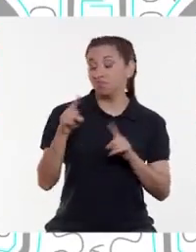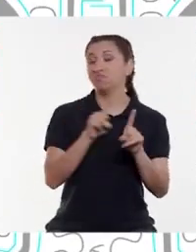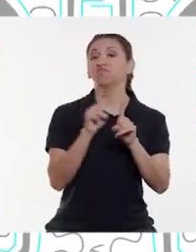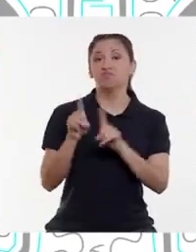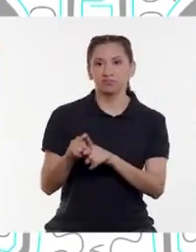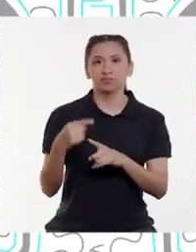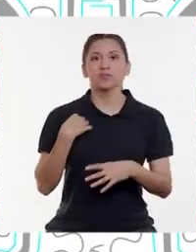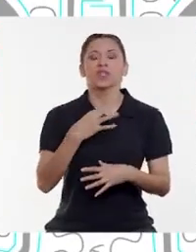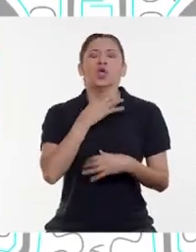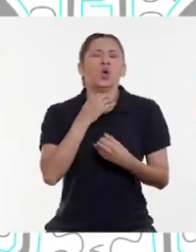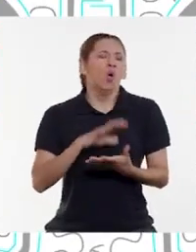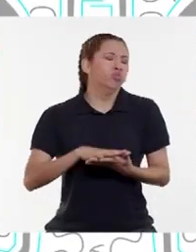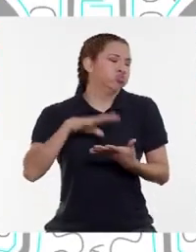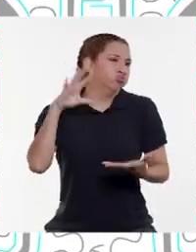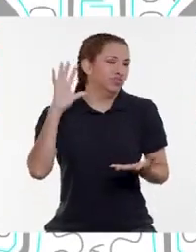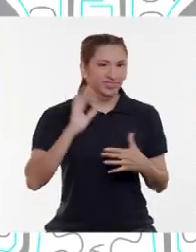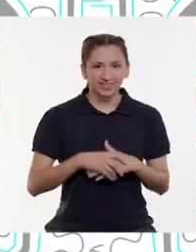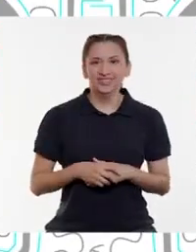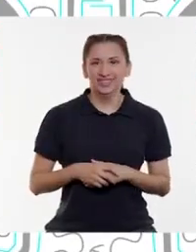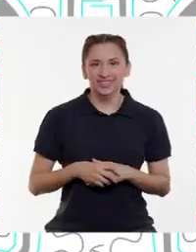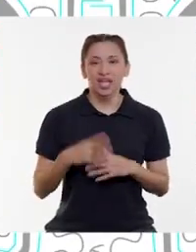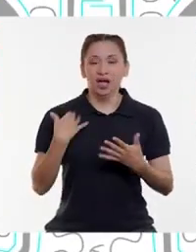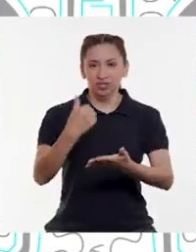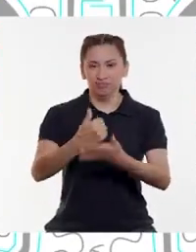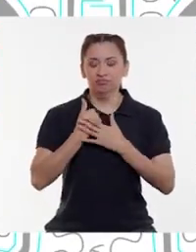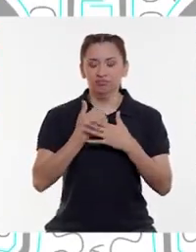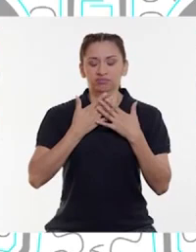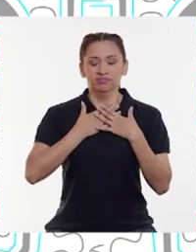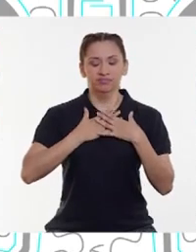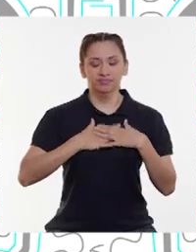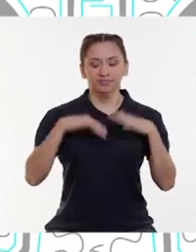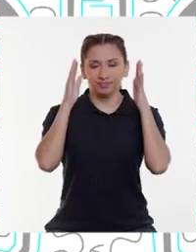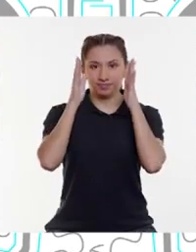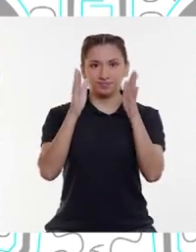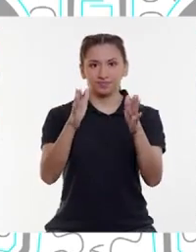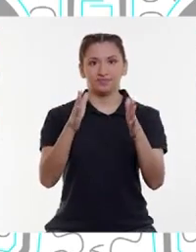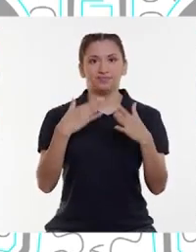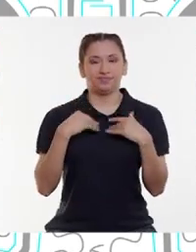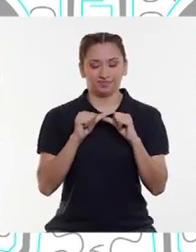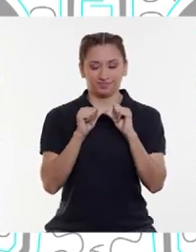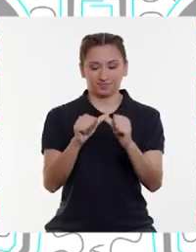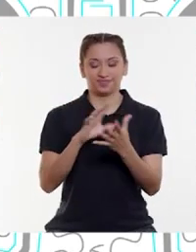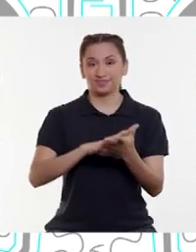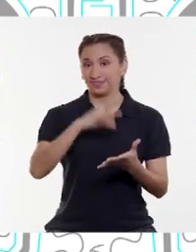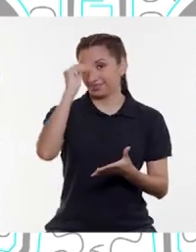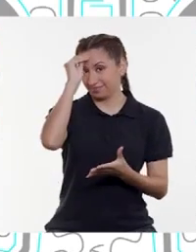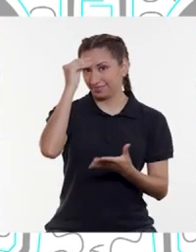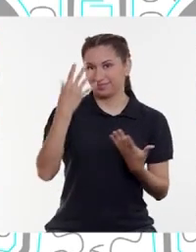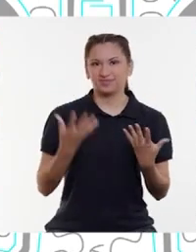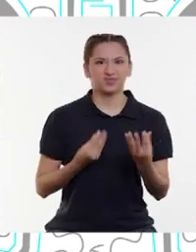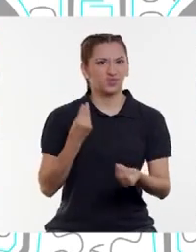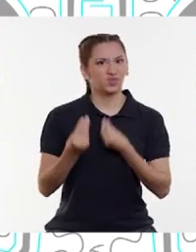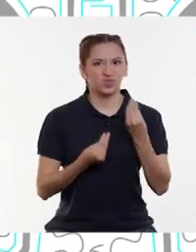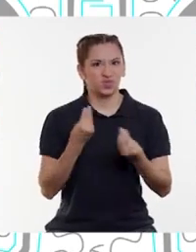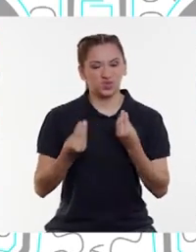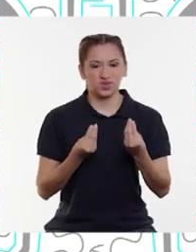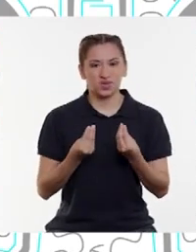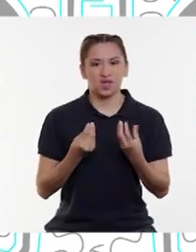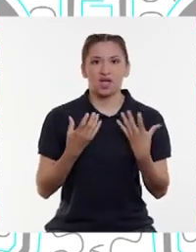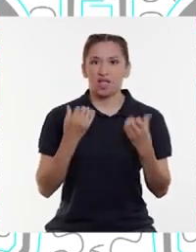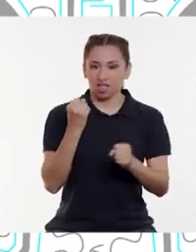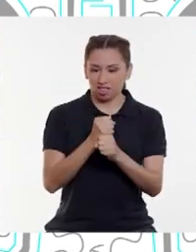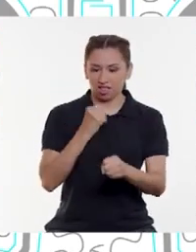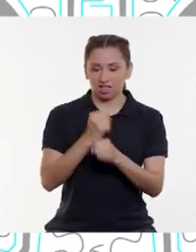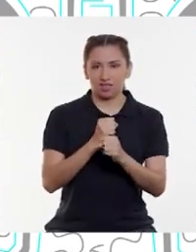mí también me gusta bastante. Me ayuda a concentrarme para seguir aprendiendo sobre cómo